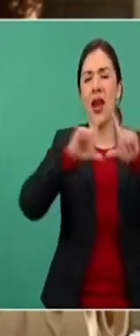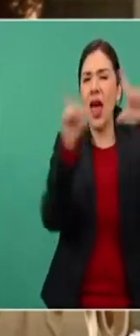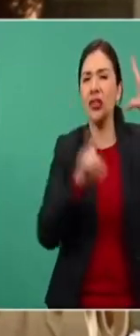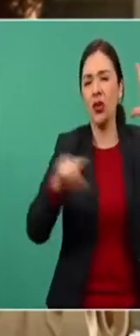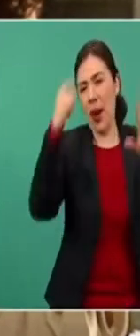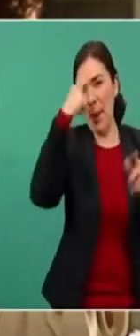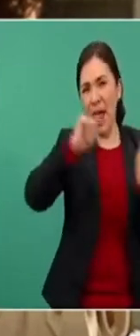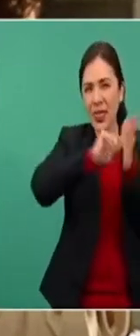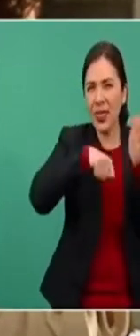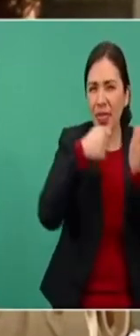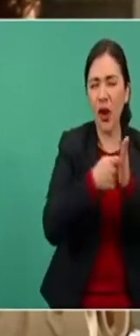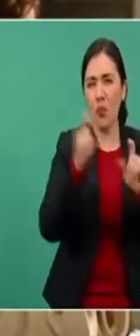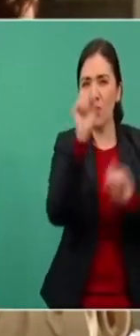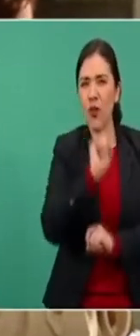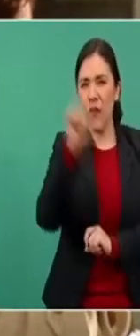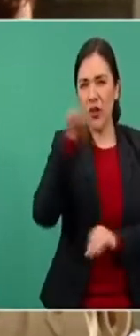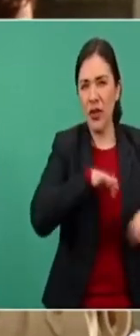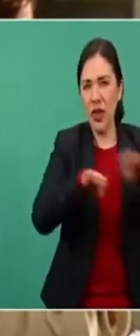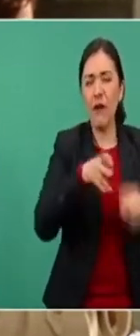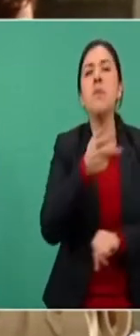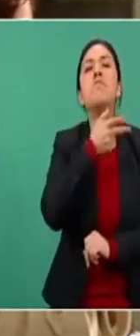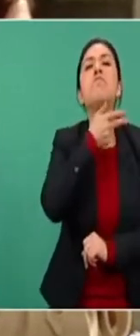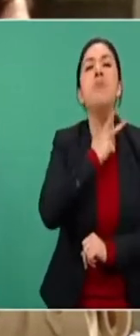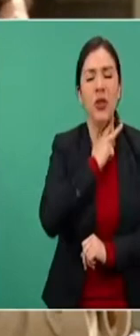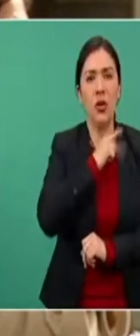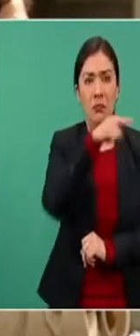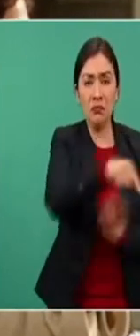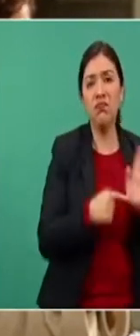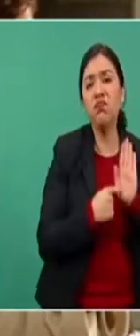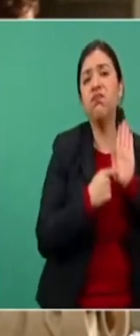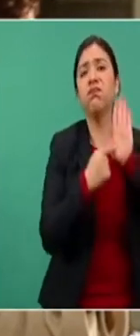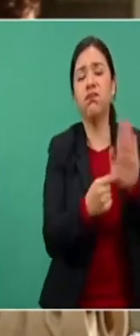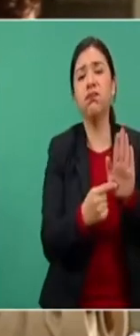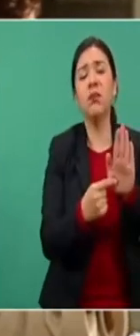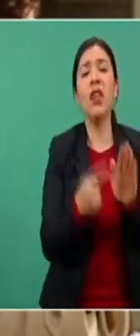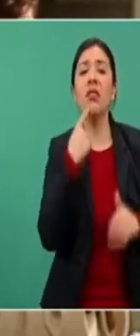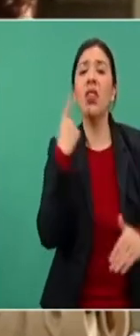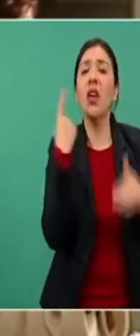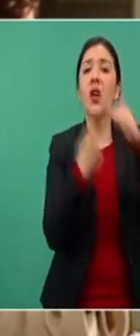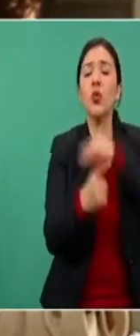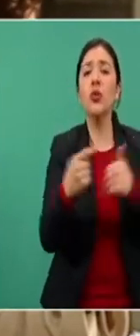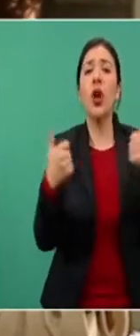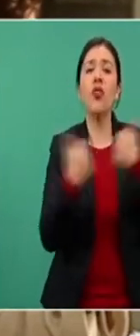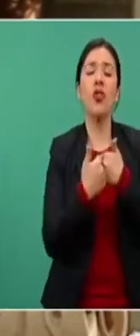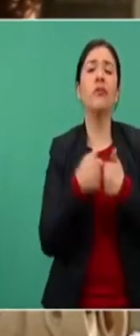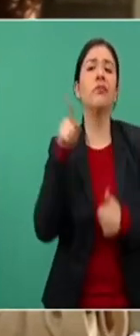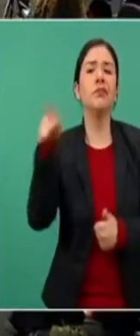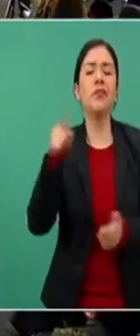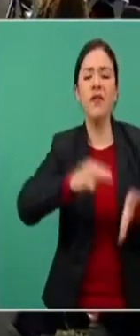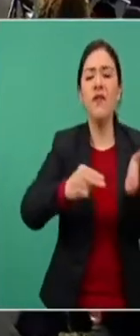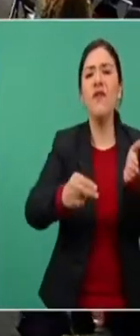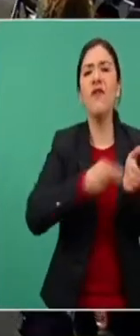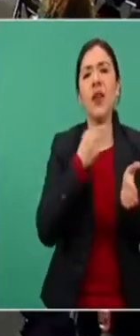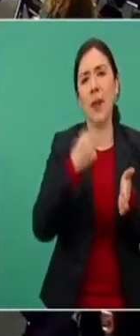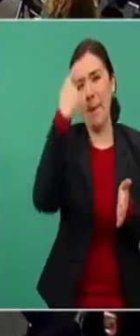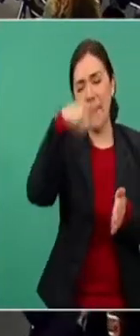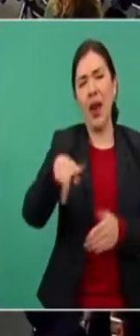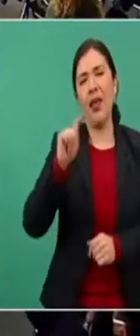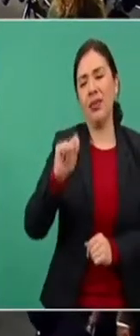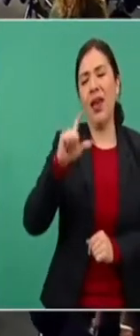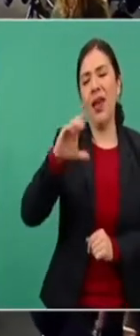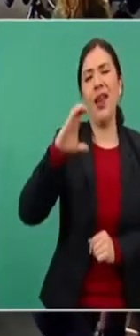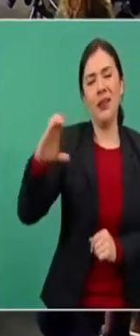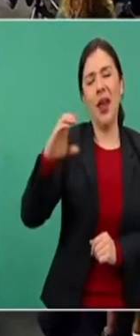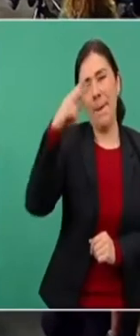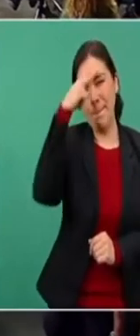y Profesionistas Petroleros presentaron una primera denuncia ante el Tratado de Libre Comercio